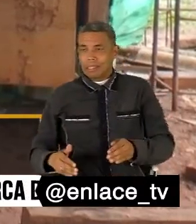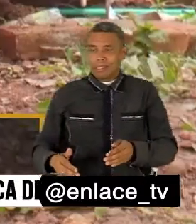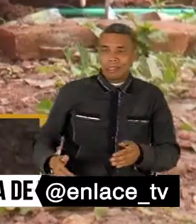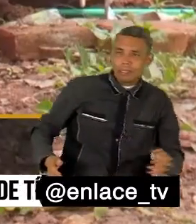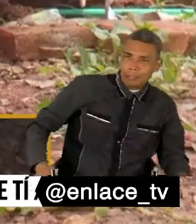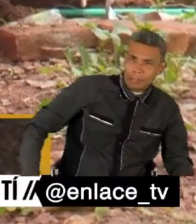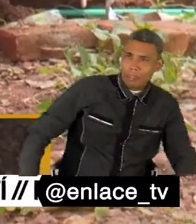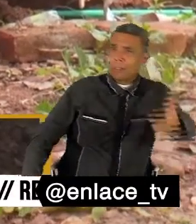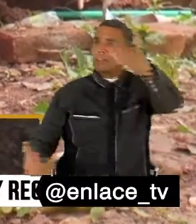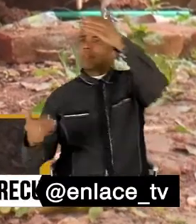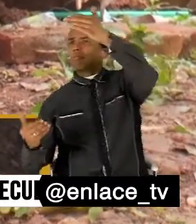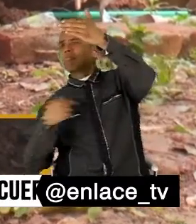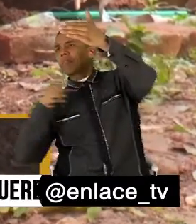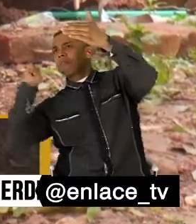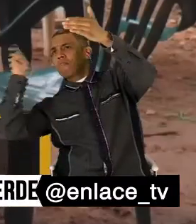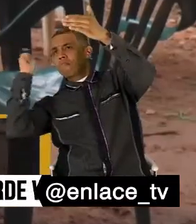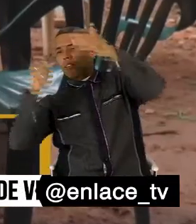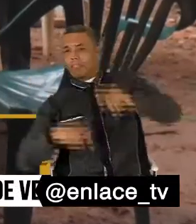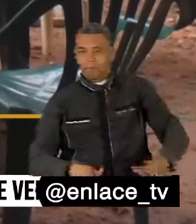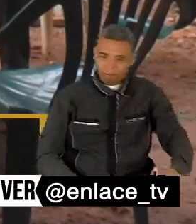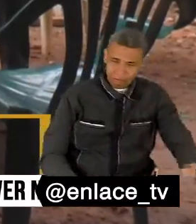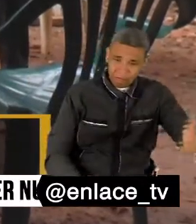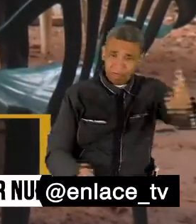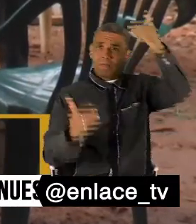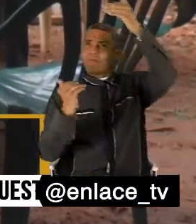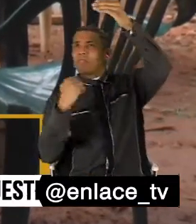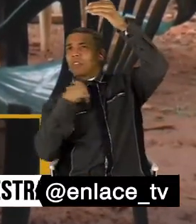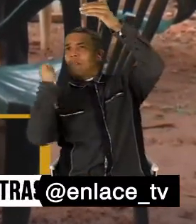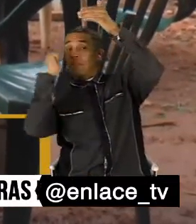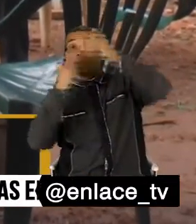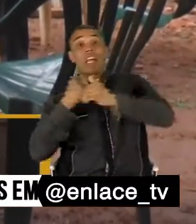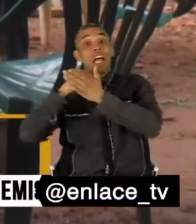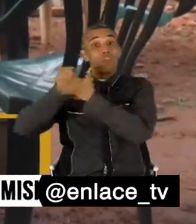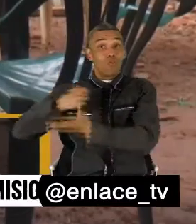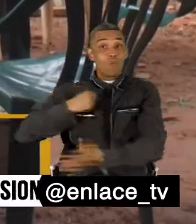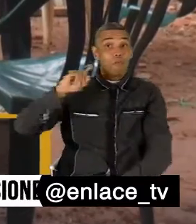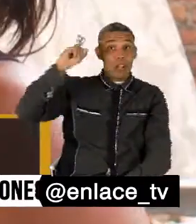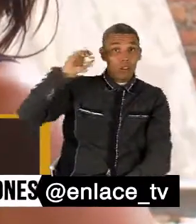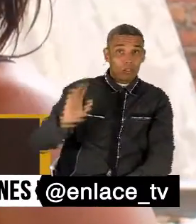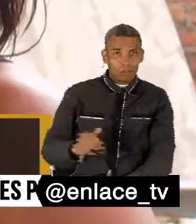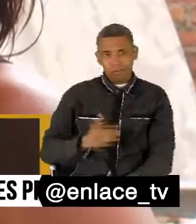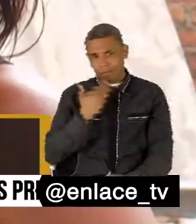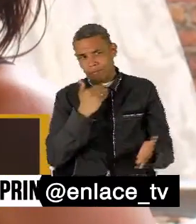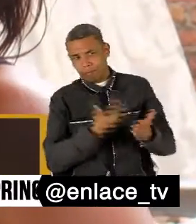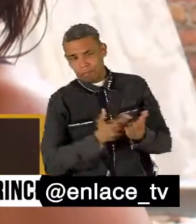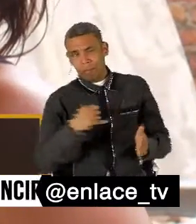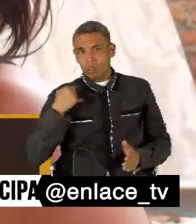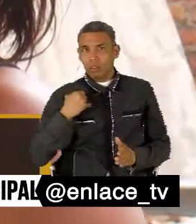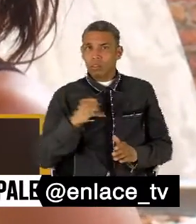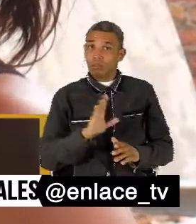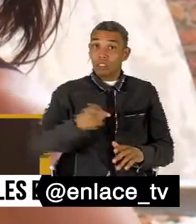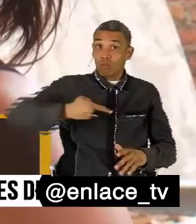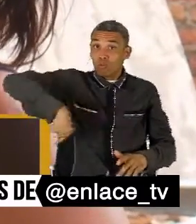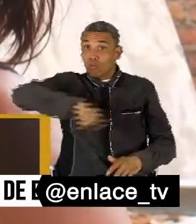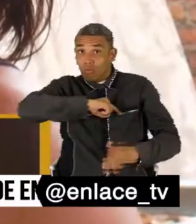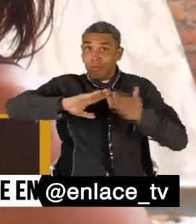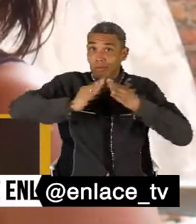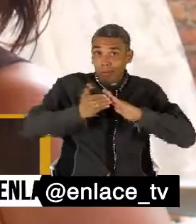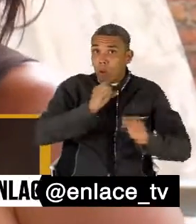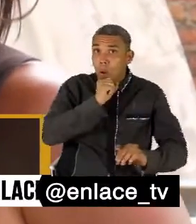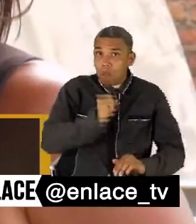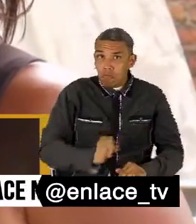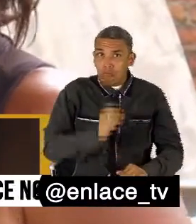esos muchachos, a esos jóvenes. Sí, para decirle a todos los habitantes de La Victoria, de segunda etapa, que también han colaborado, que sigamos ayudando, sigamos en la lucha con nuestros